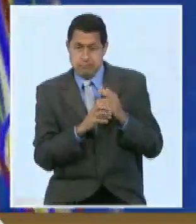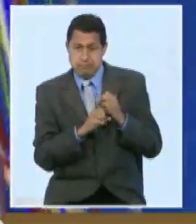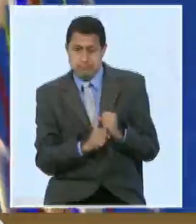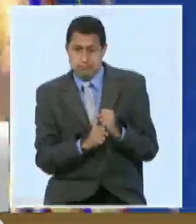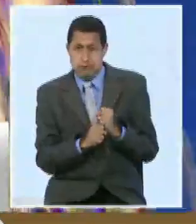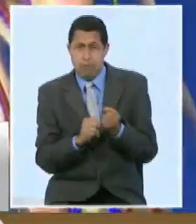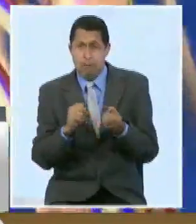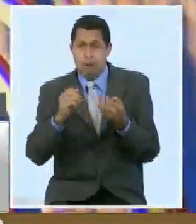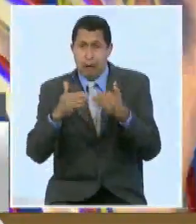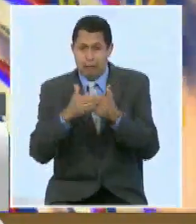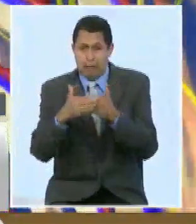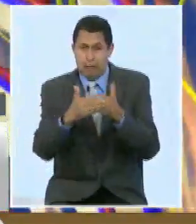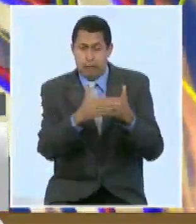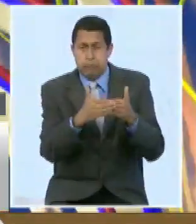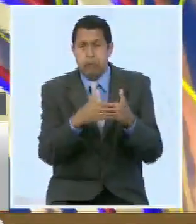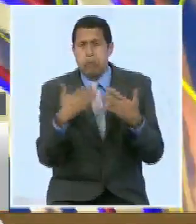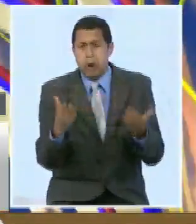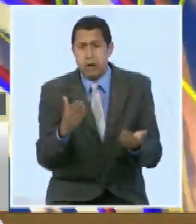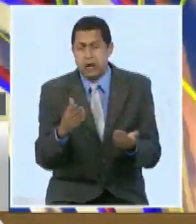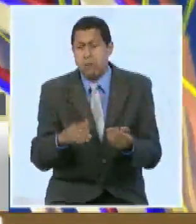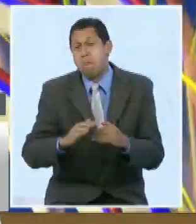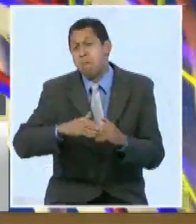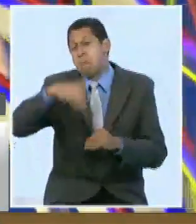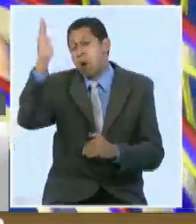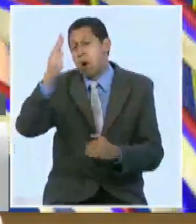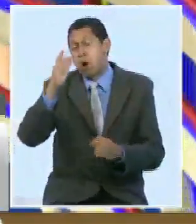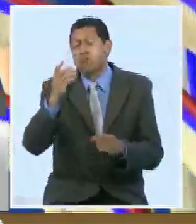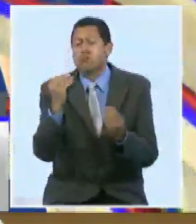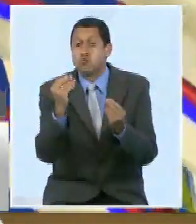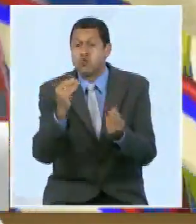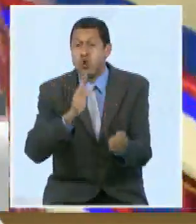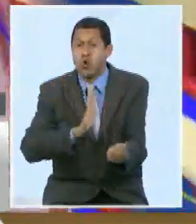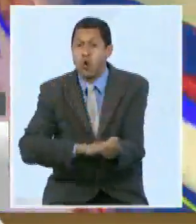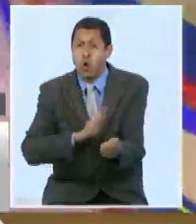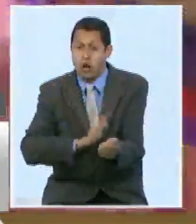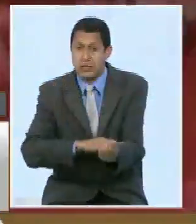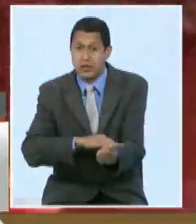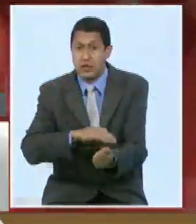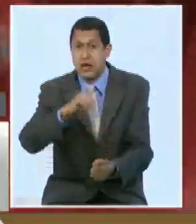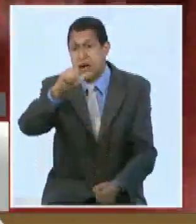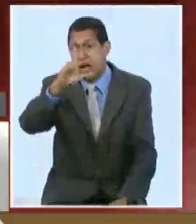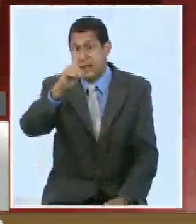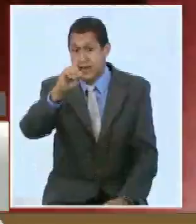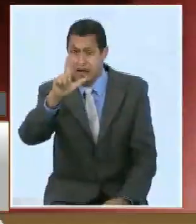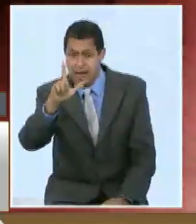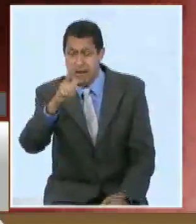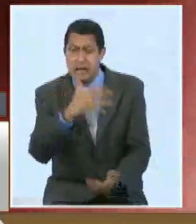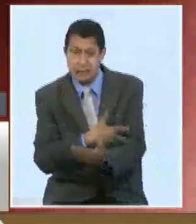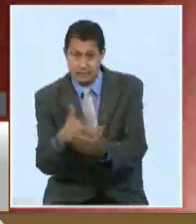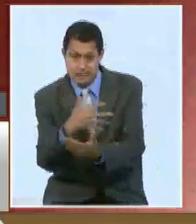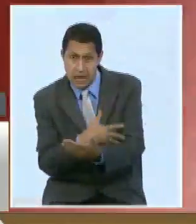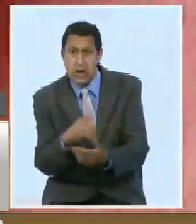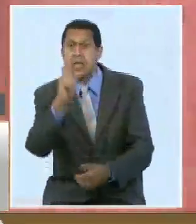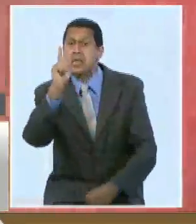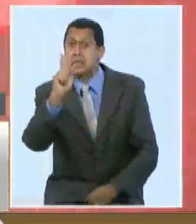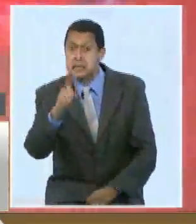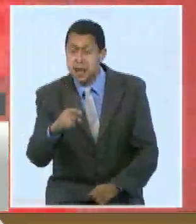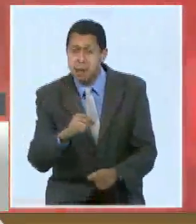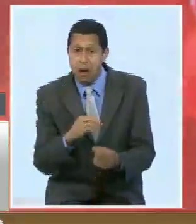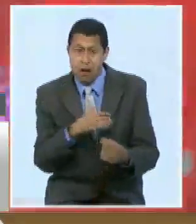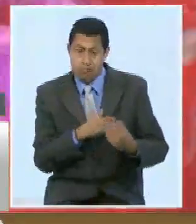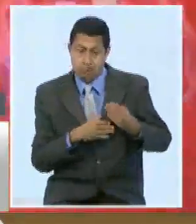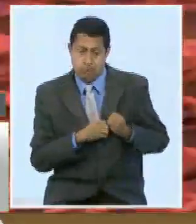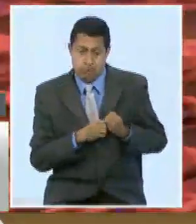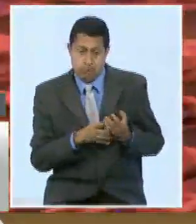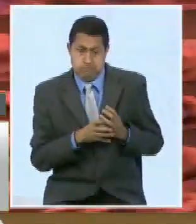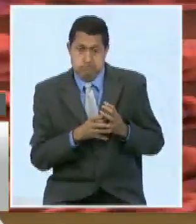formación de placas como consecuencia del aumento de los valores del colesterol ldl en la sangre así como la inflamación de